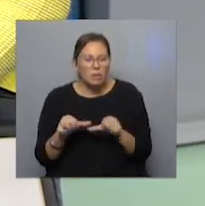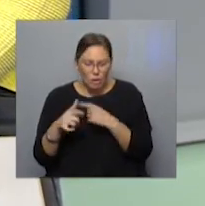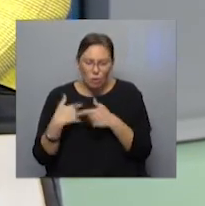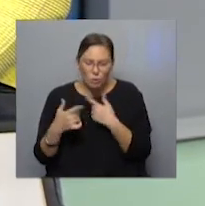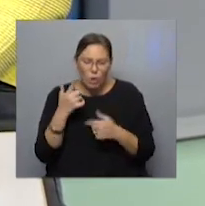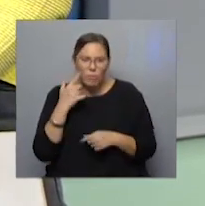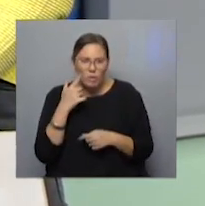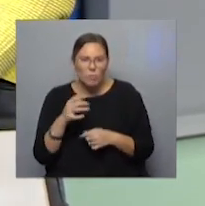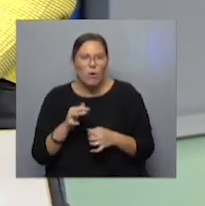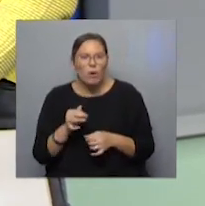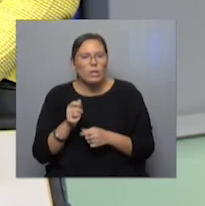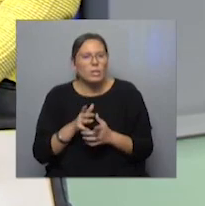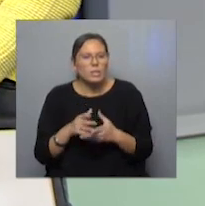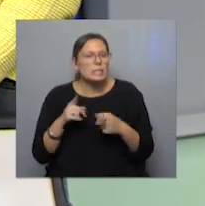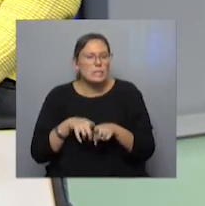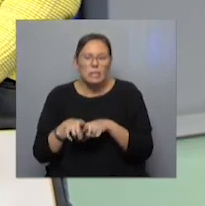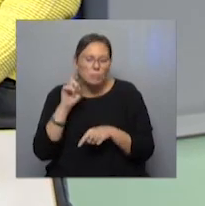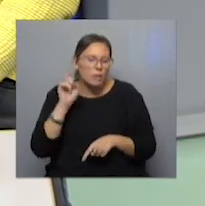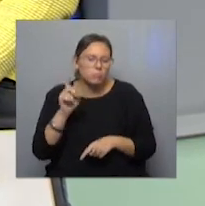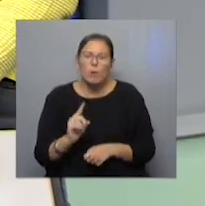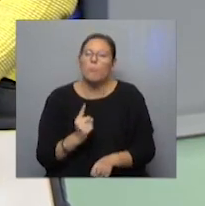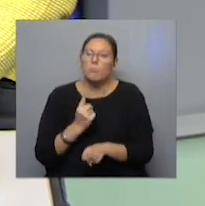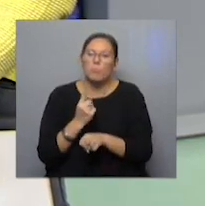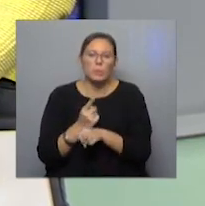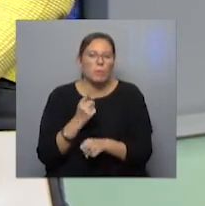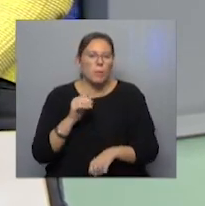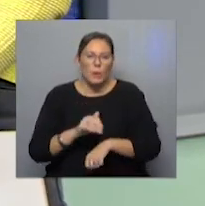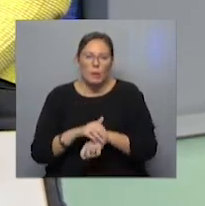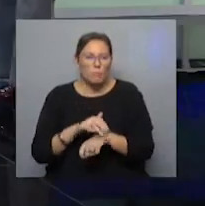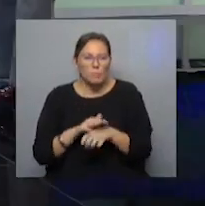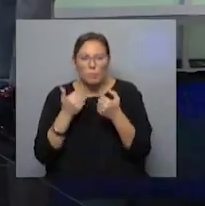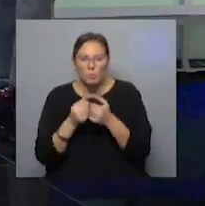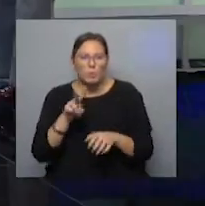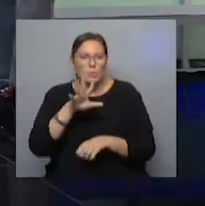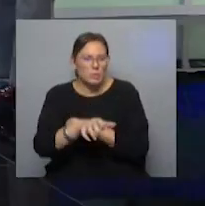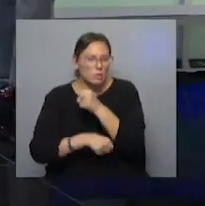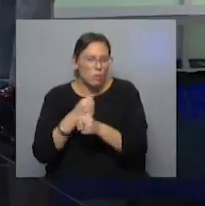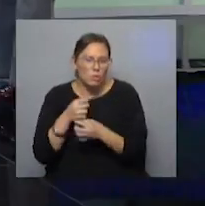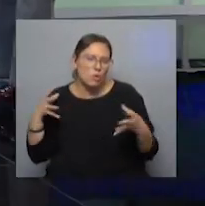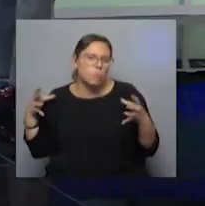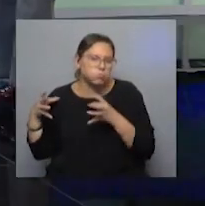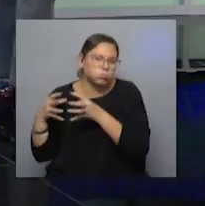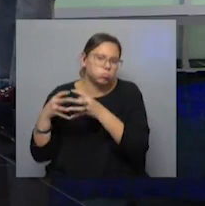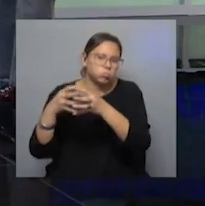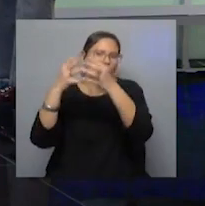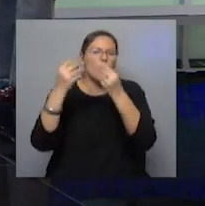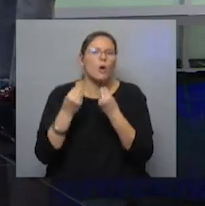y ser fieles a ustedes, a lo que quisieron hacer desde el momento que se inició y mantenerse 25 años juntos? ¿Qué